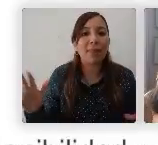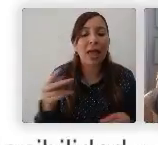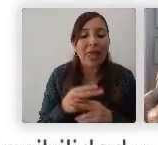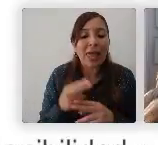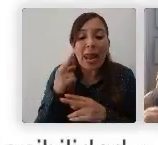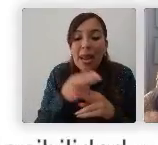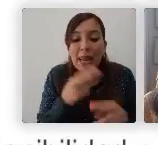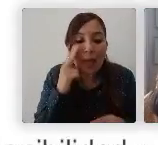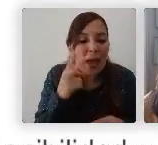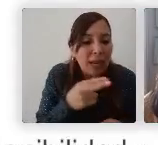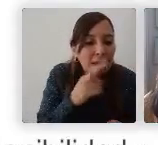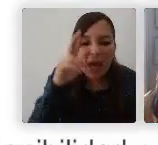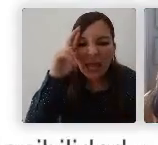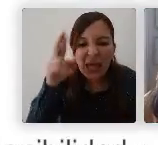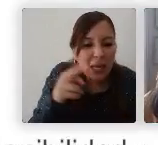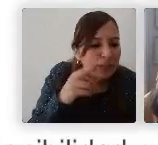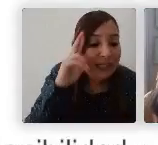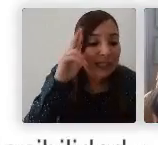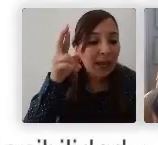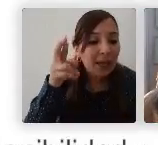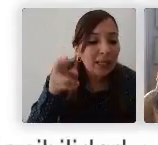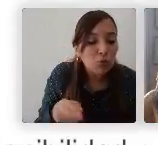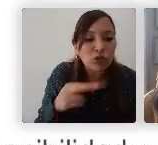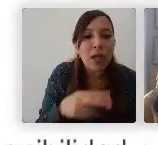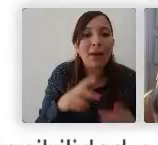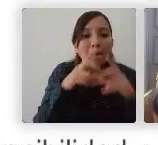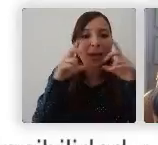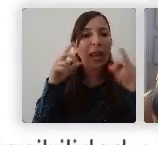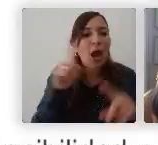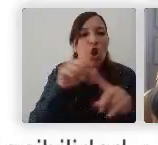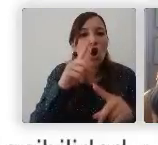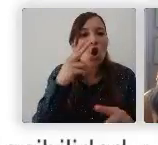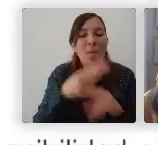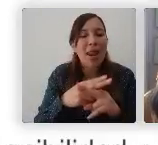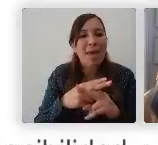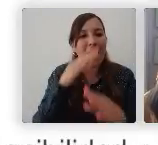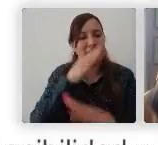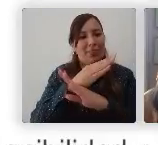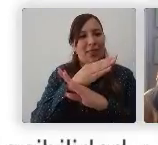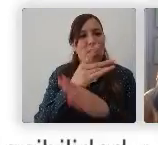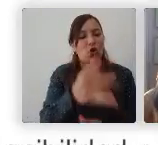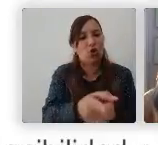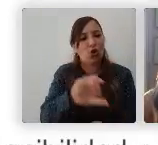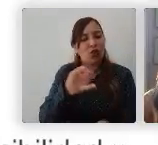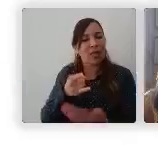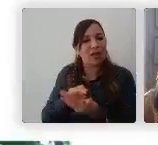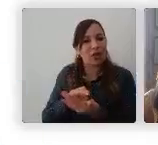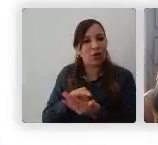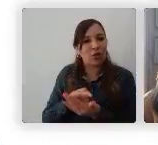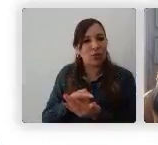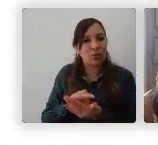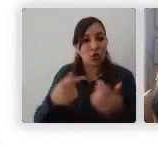y qué protocolos debemos incluir para el contagio tanto a nuestras comunidades como al visitante